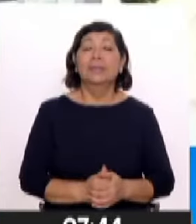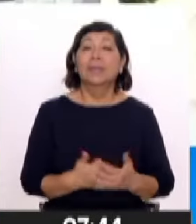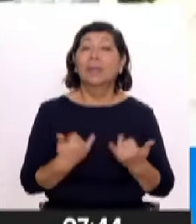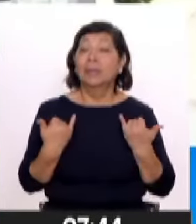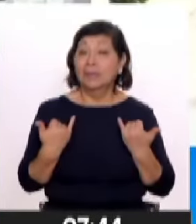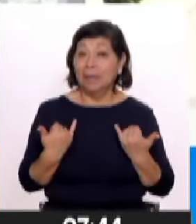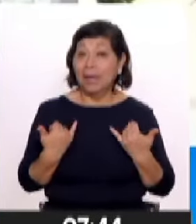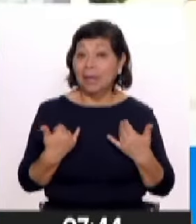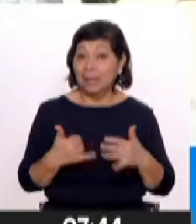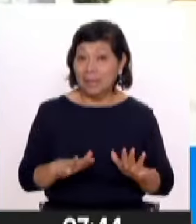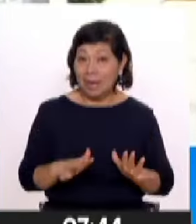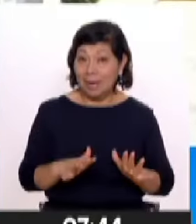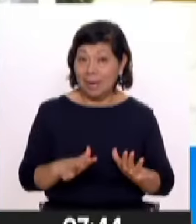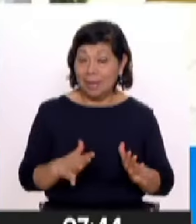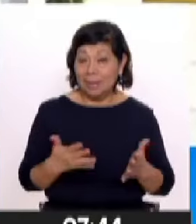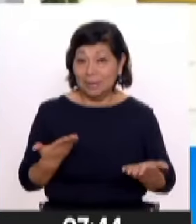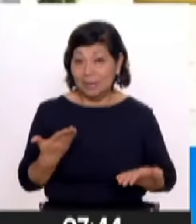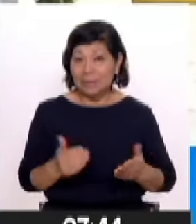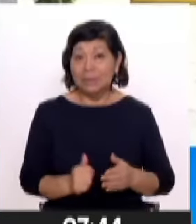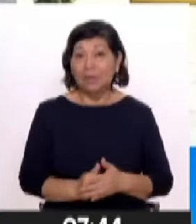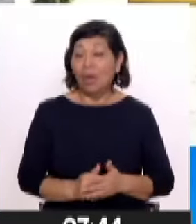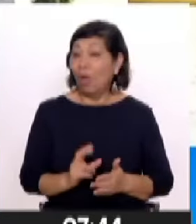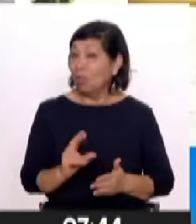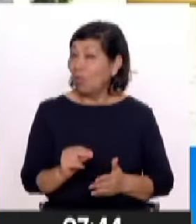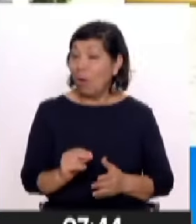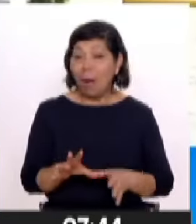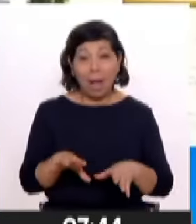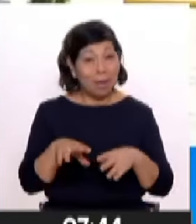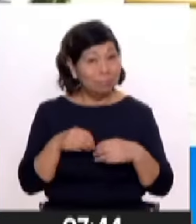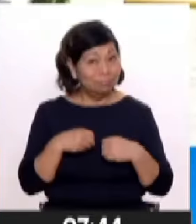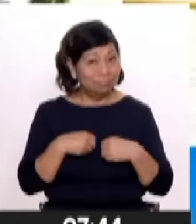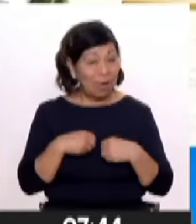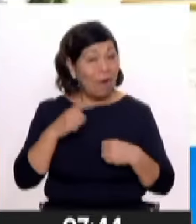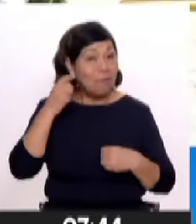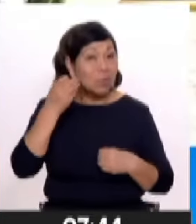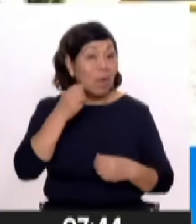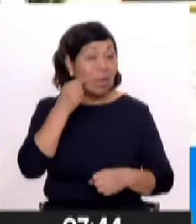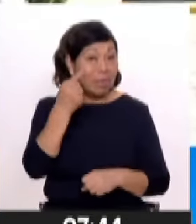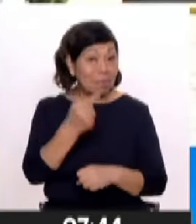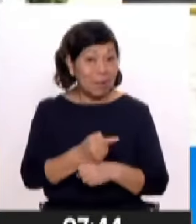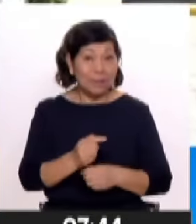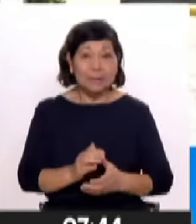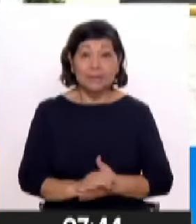esto entonces se establece que ya no se admitirían futuras demandas.